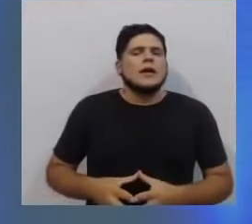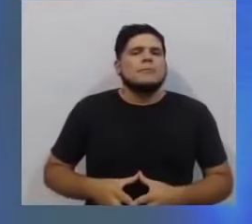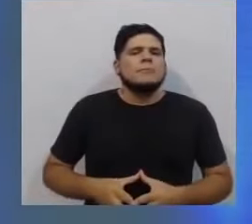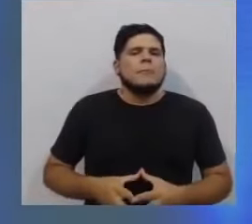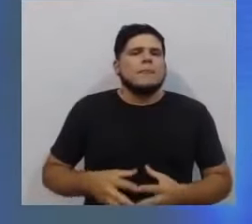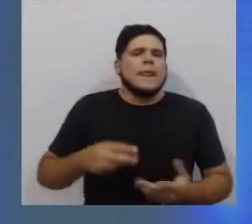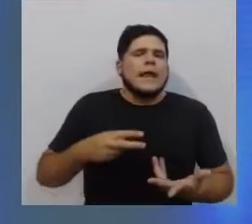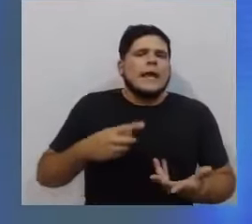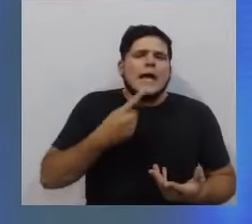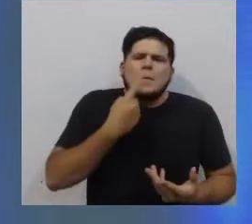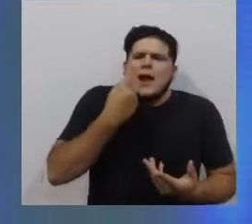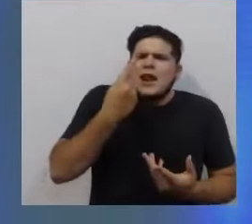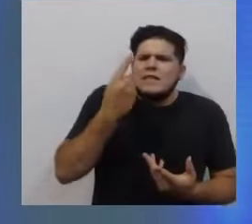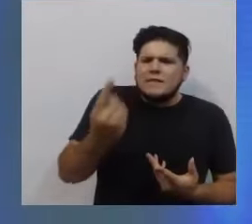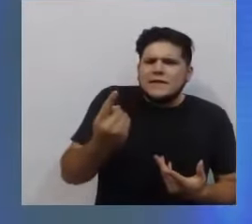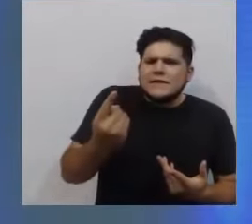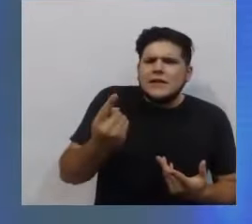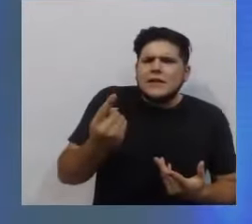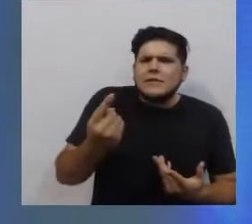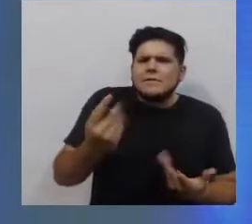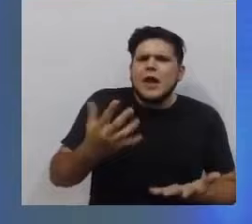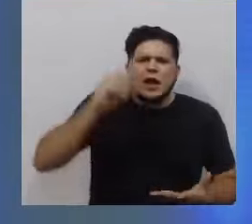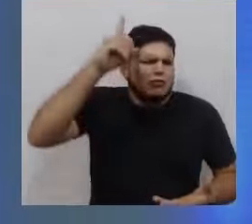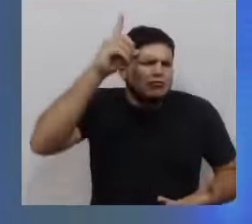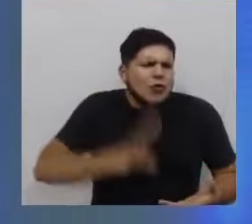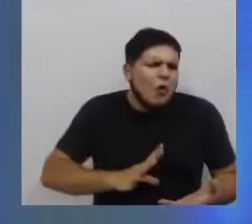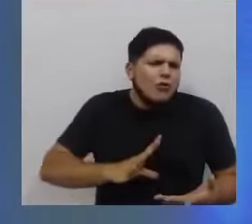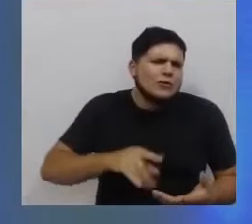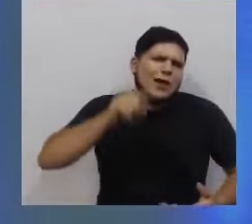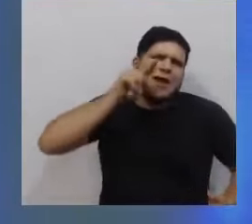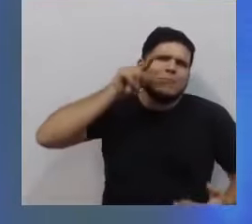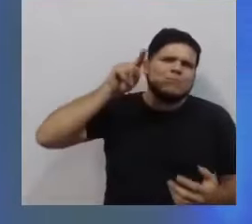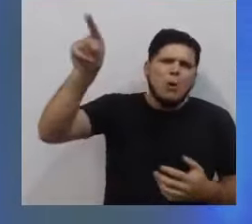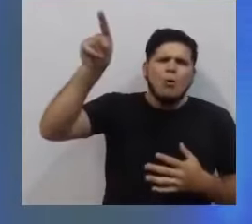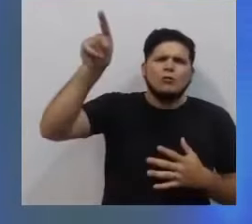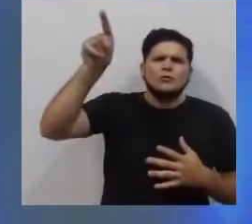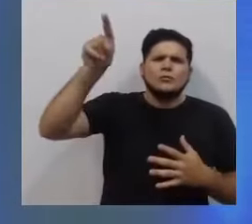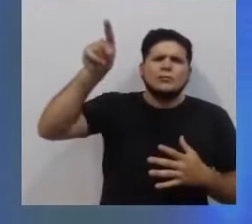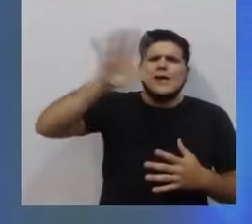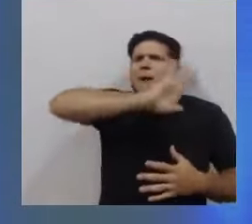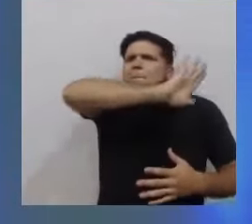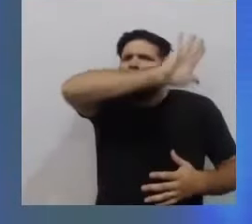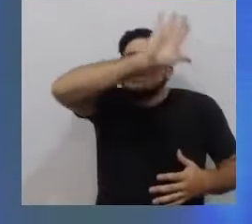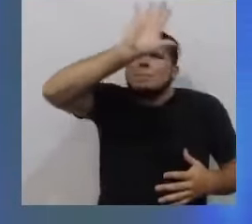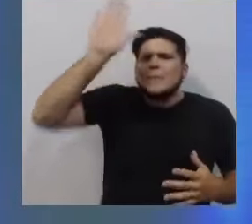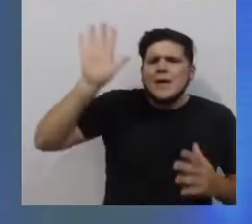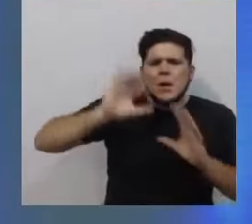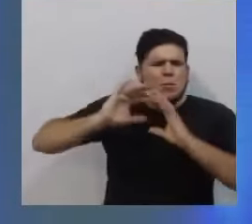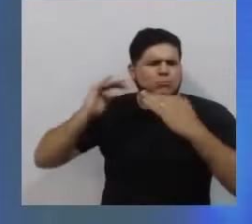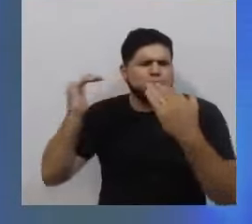dice tan fuertemente dios creador del cielo y de la tierra